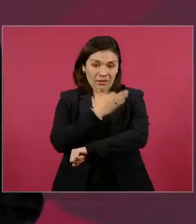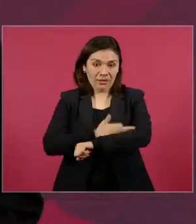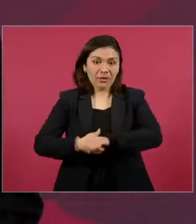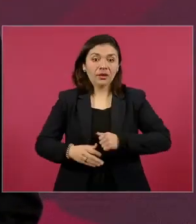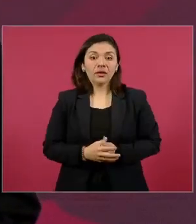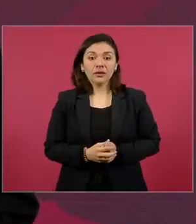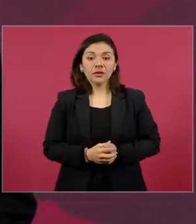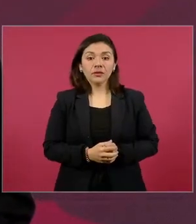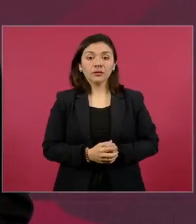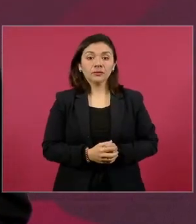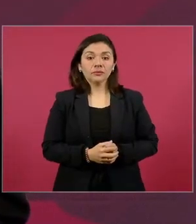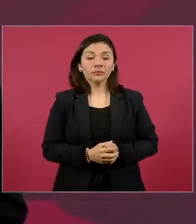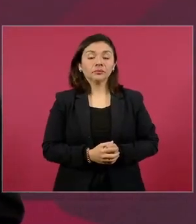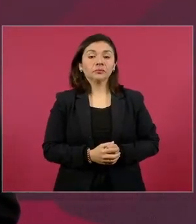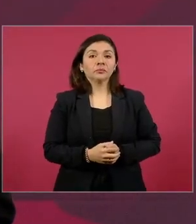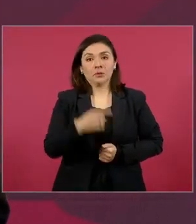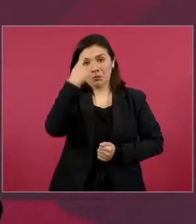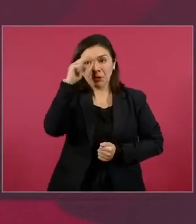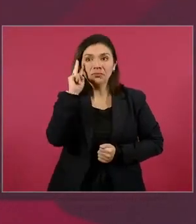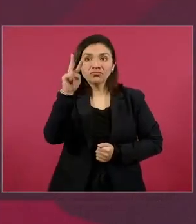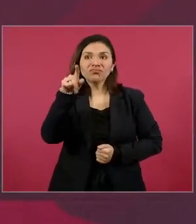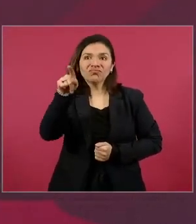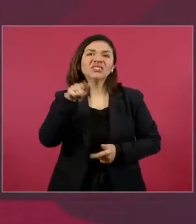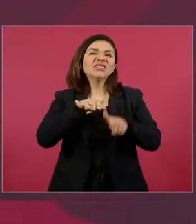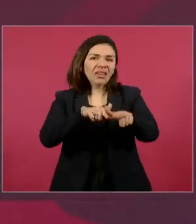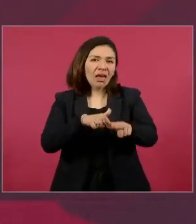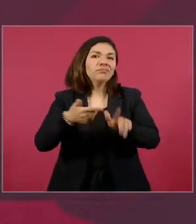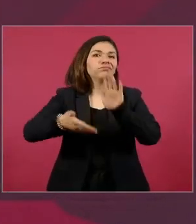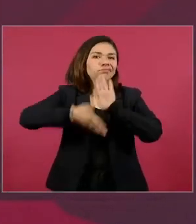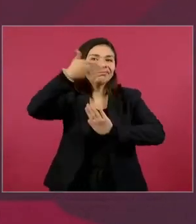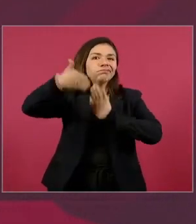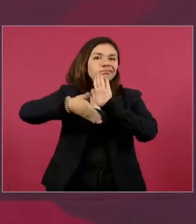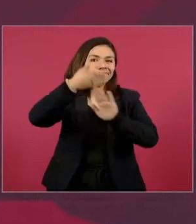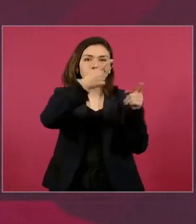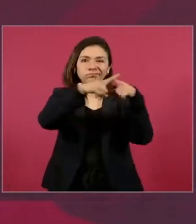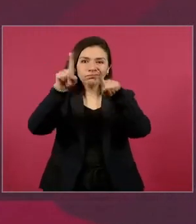va avanzando en la reconstrucción.